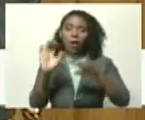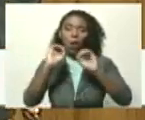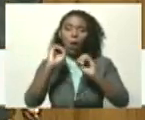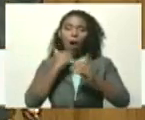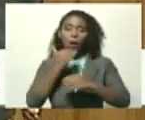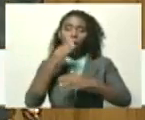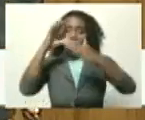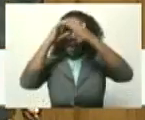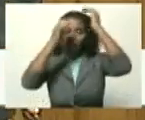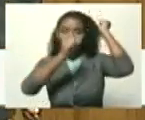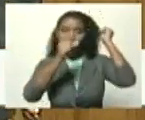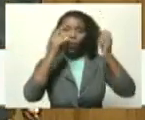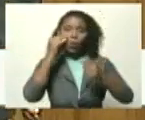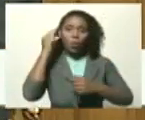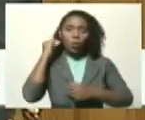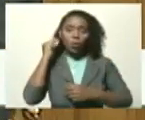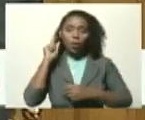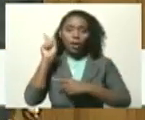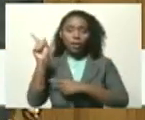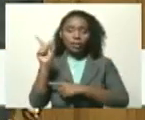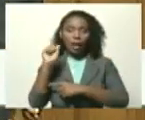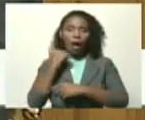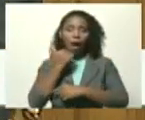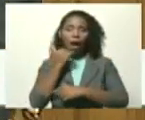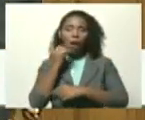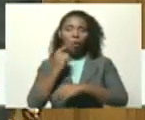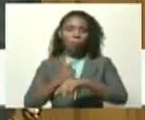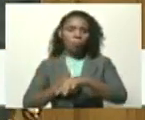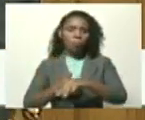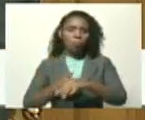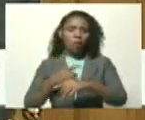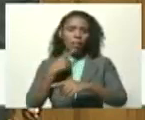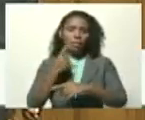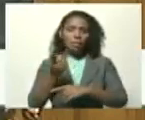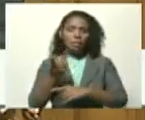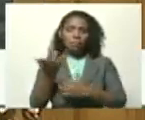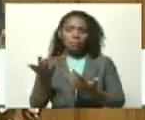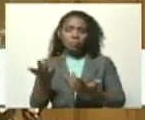senador o senadora en algún momento esgrimirá